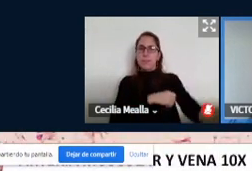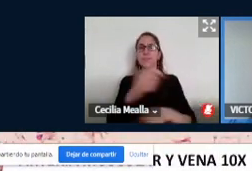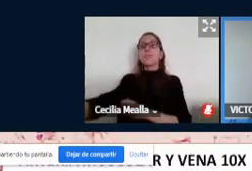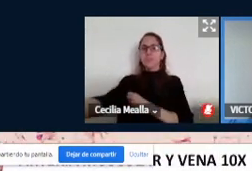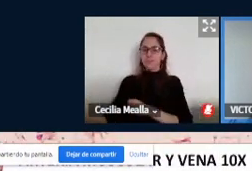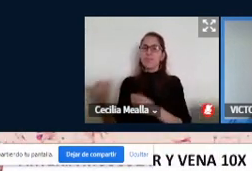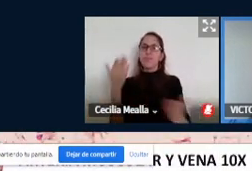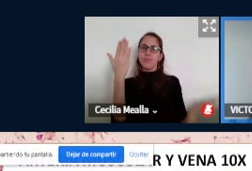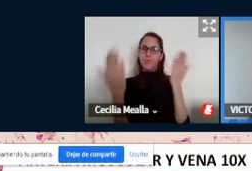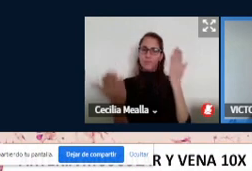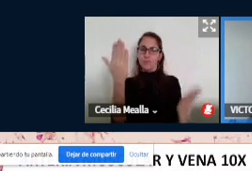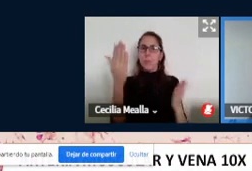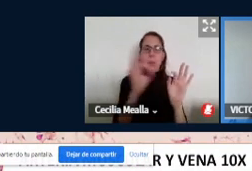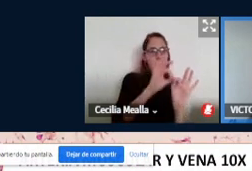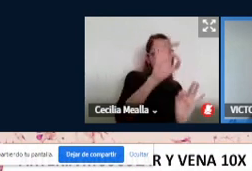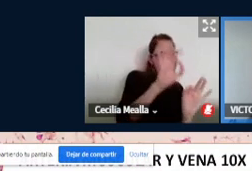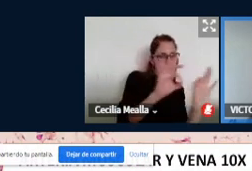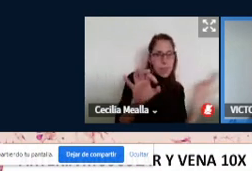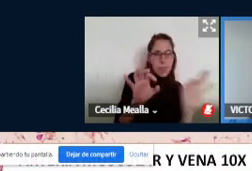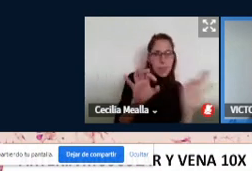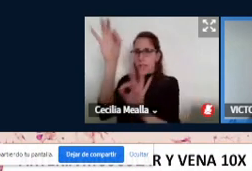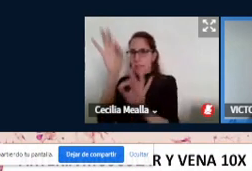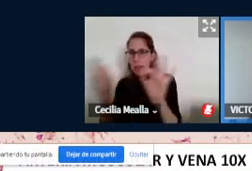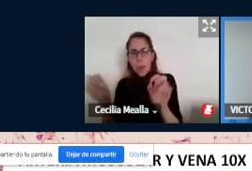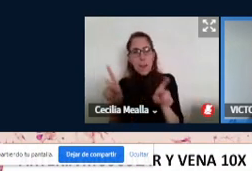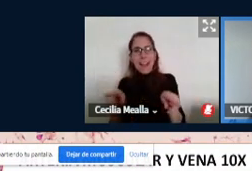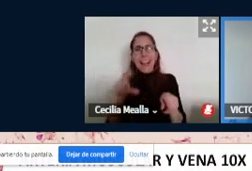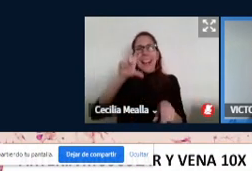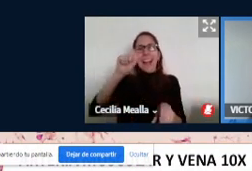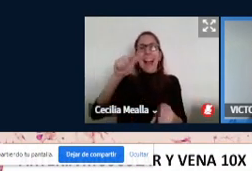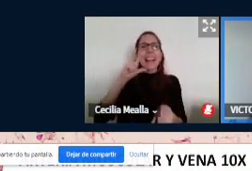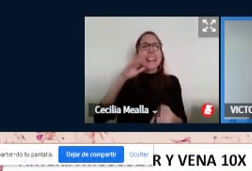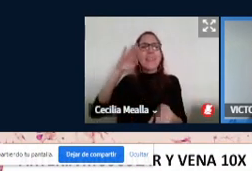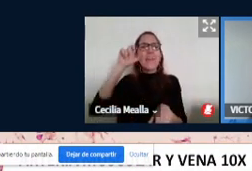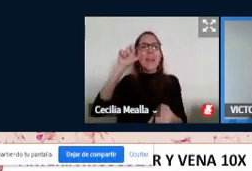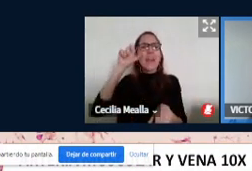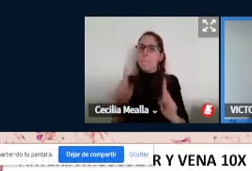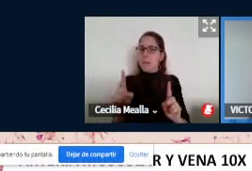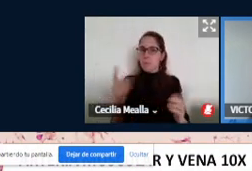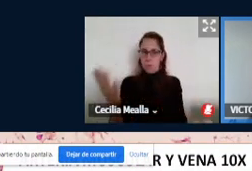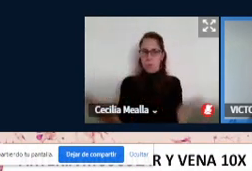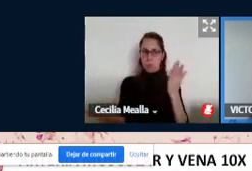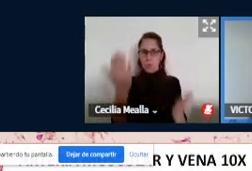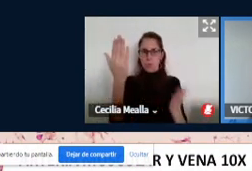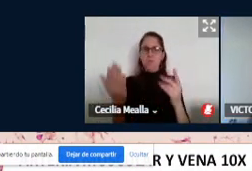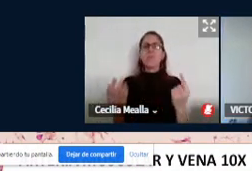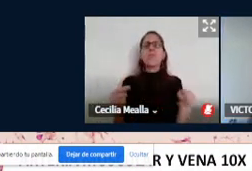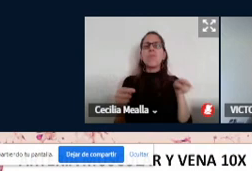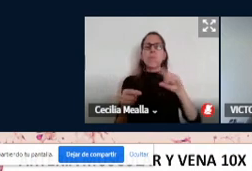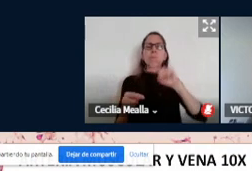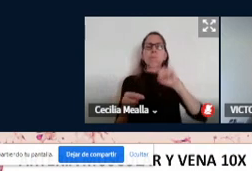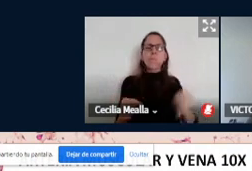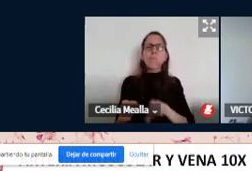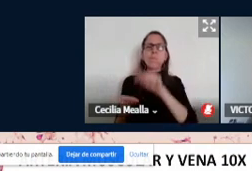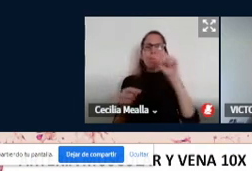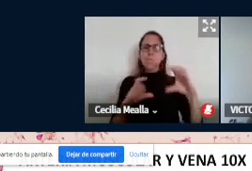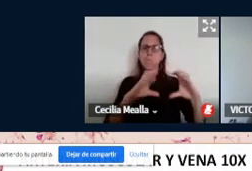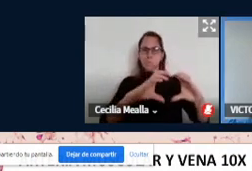Comparamos, de vuelta, mismo calibre. ¿Qué es esto? Está ahí escrito igual, pero ¿cuál de los dos es?